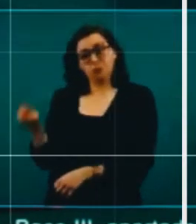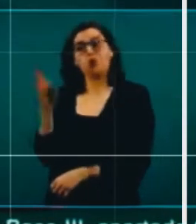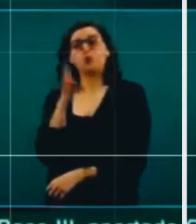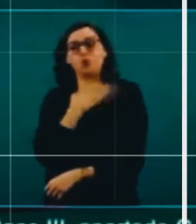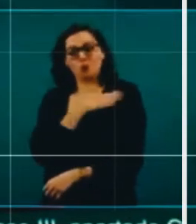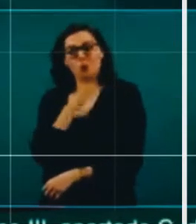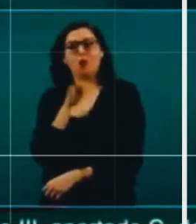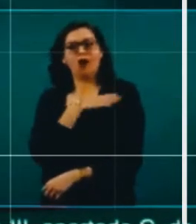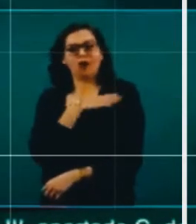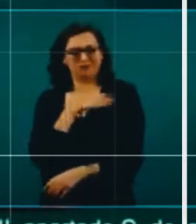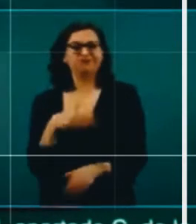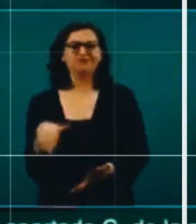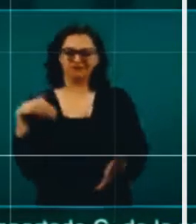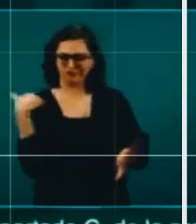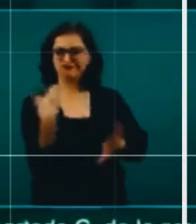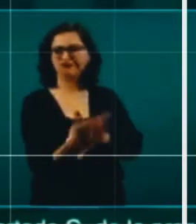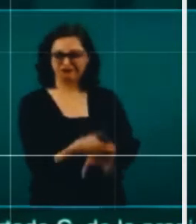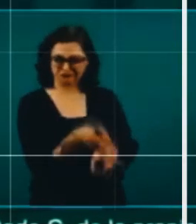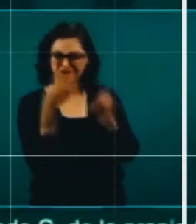Desde